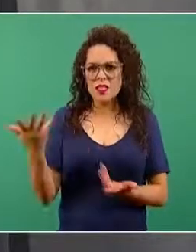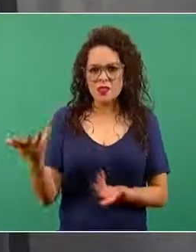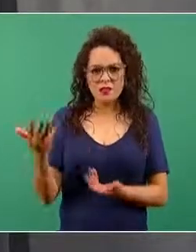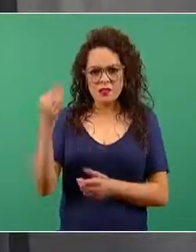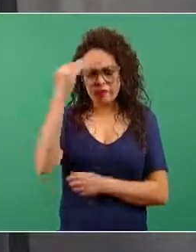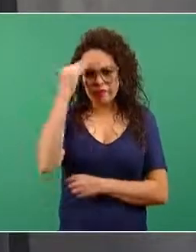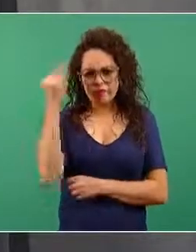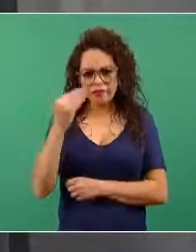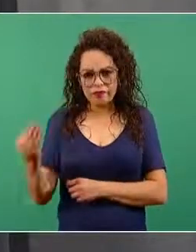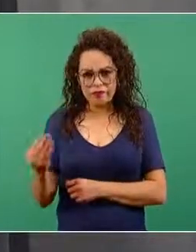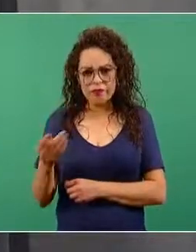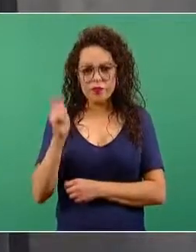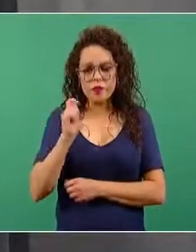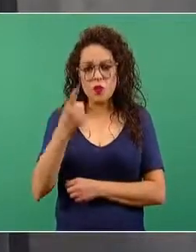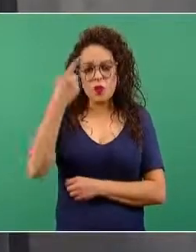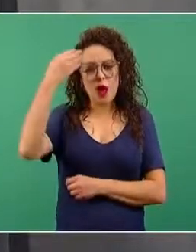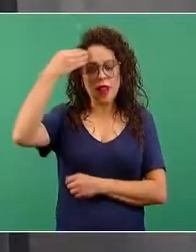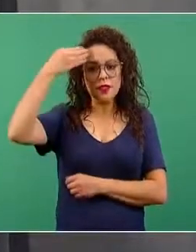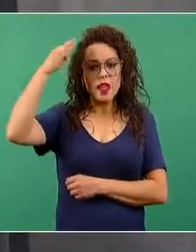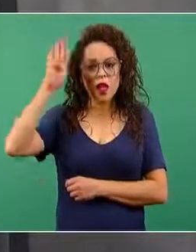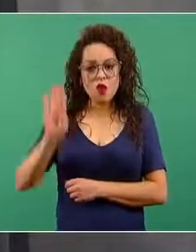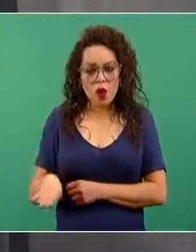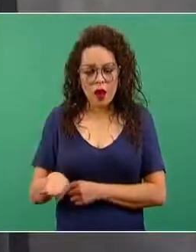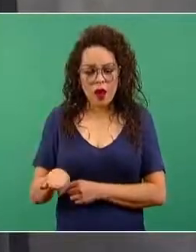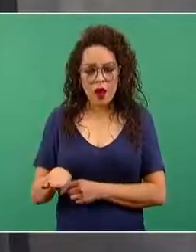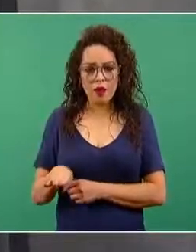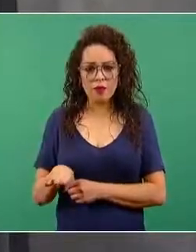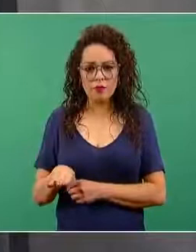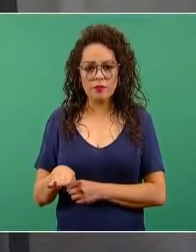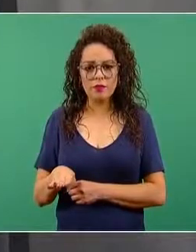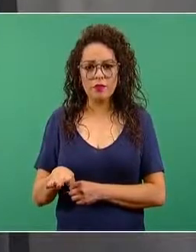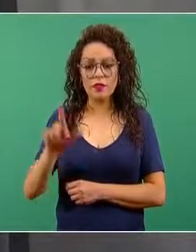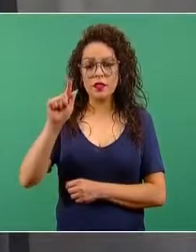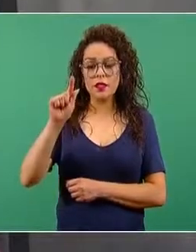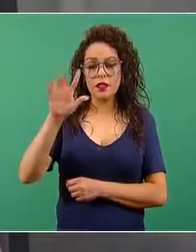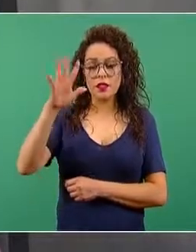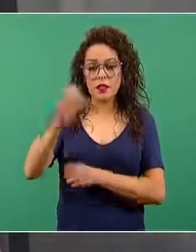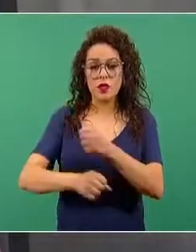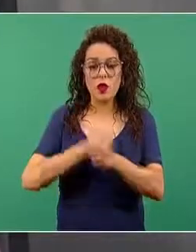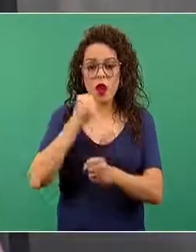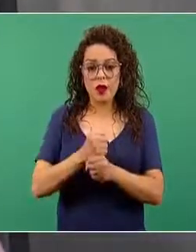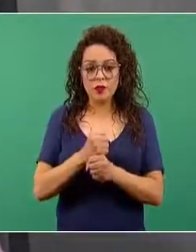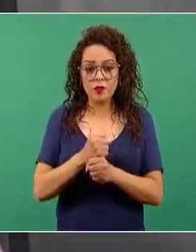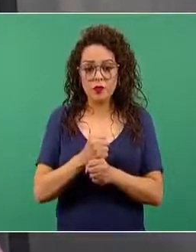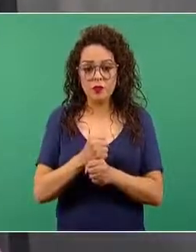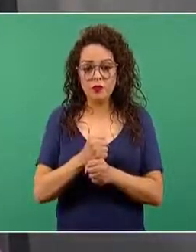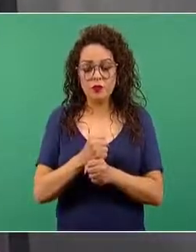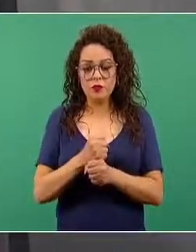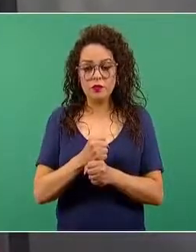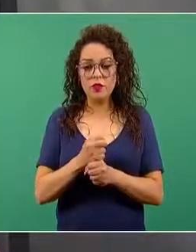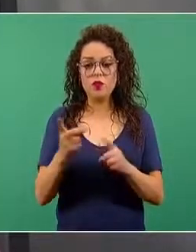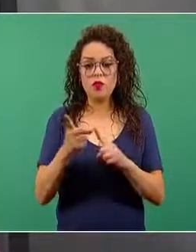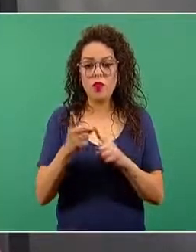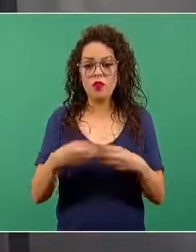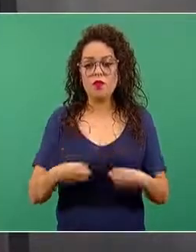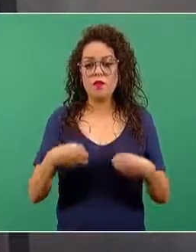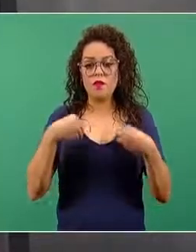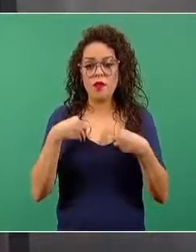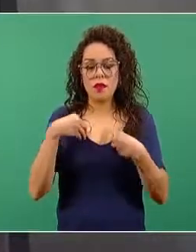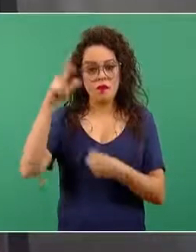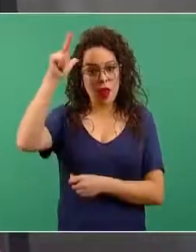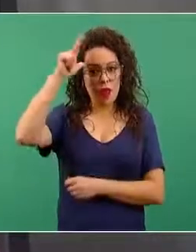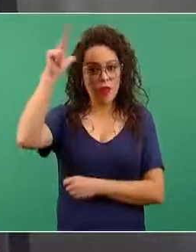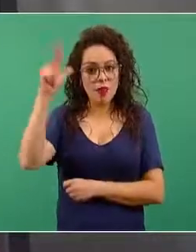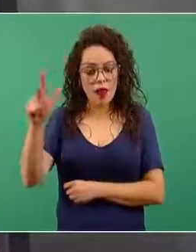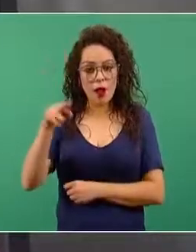en una señora, una ciudadana de 75 años de edad, residente de Metepec,